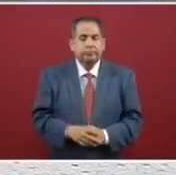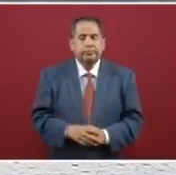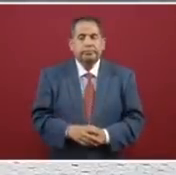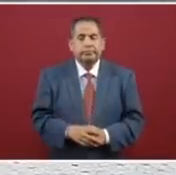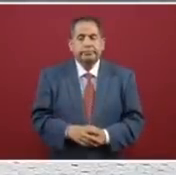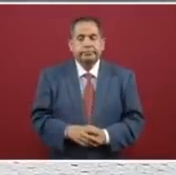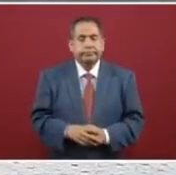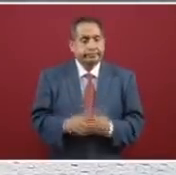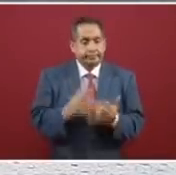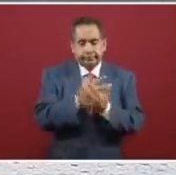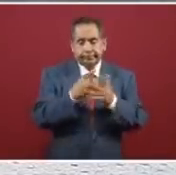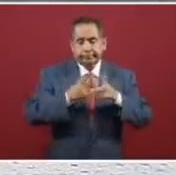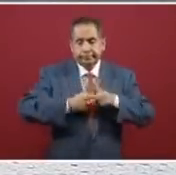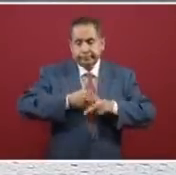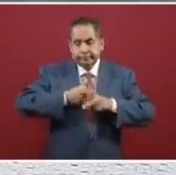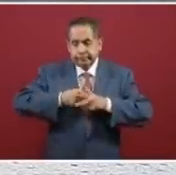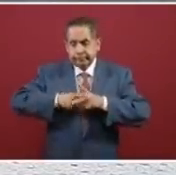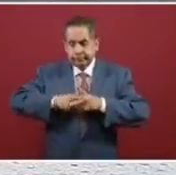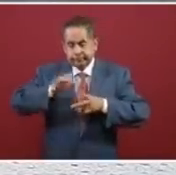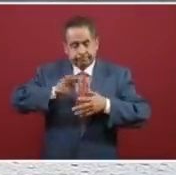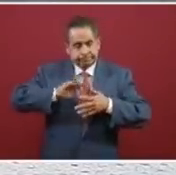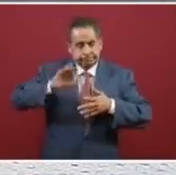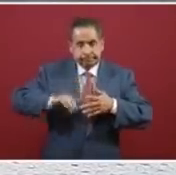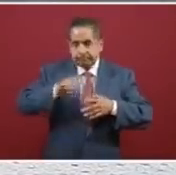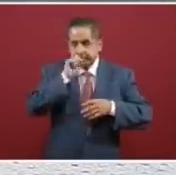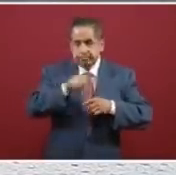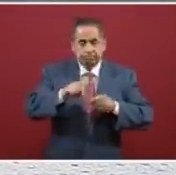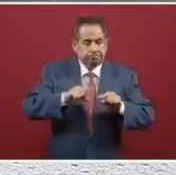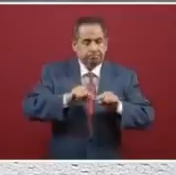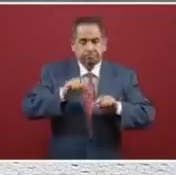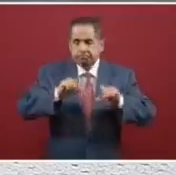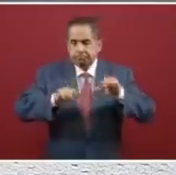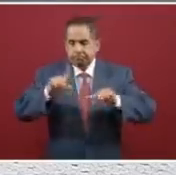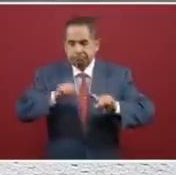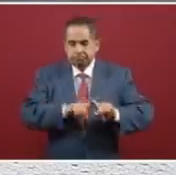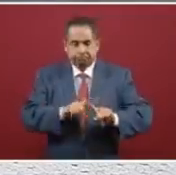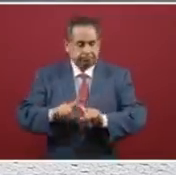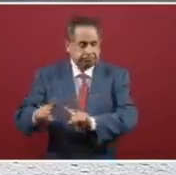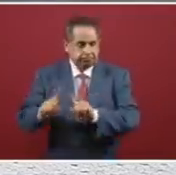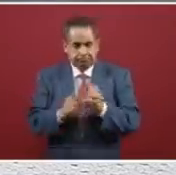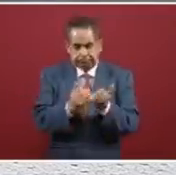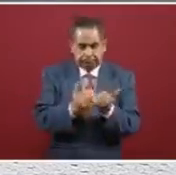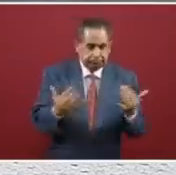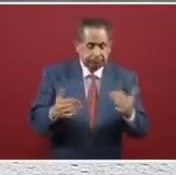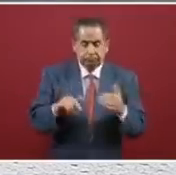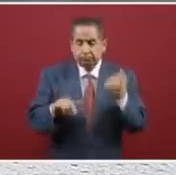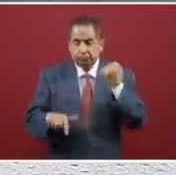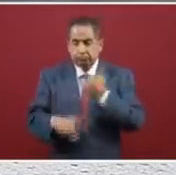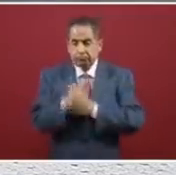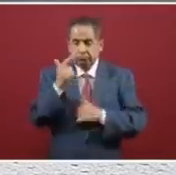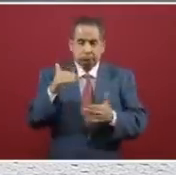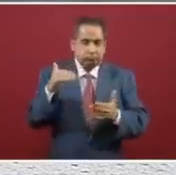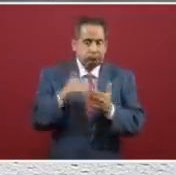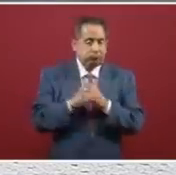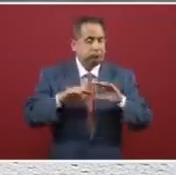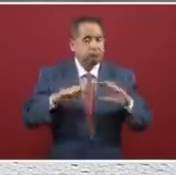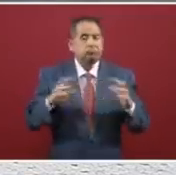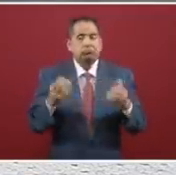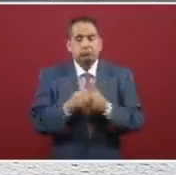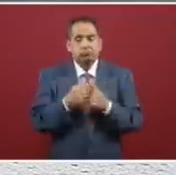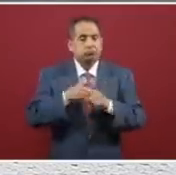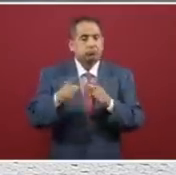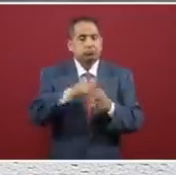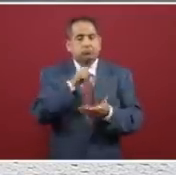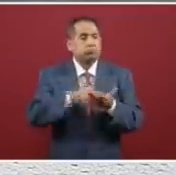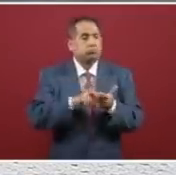todos son promedios por marca con las mismas variables sobre las 12.000 las 12.000